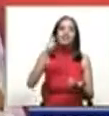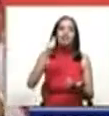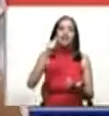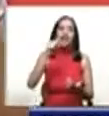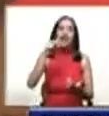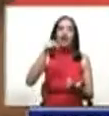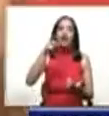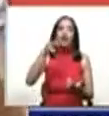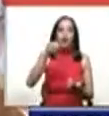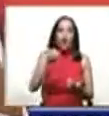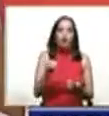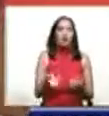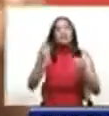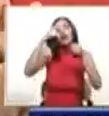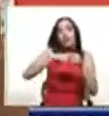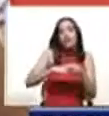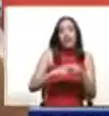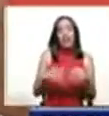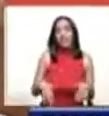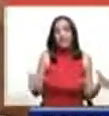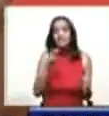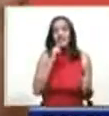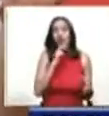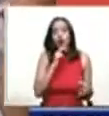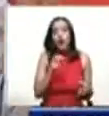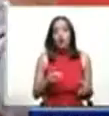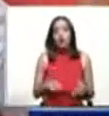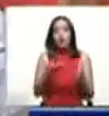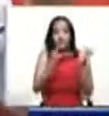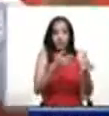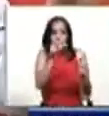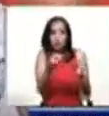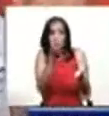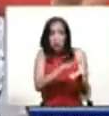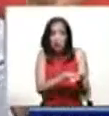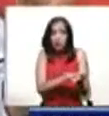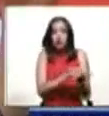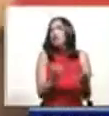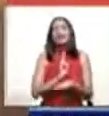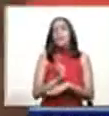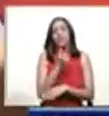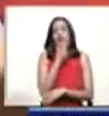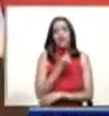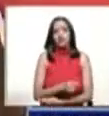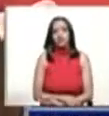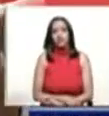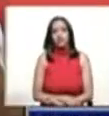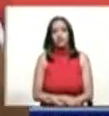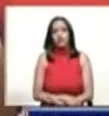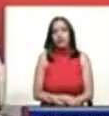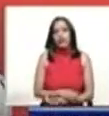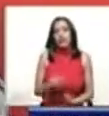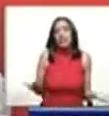vinculado al petróleo, está vinculado al oro, está vinculado al coltán. El caso de... Te pongo el ejemplo así, rapidito, fácil. Delgado Chalbó, ¿qué pasó con